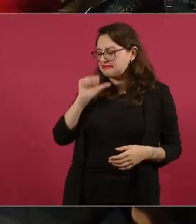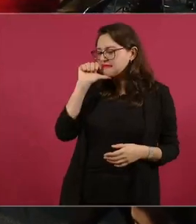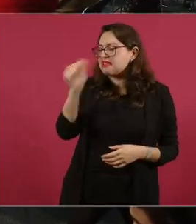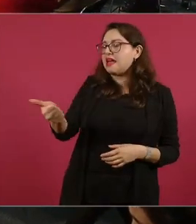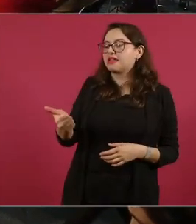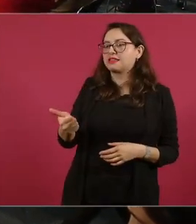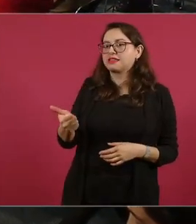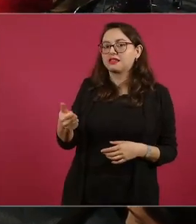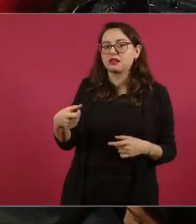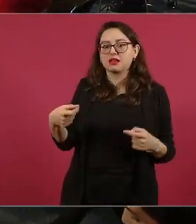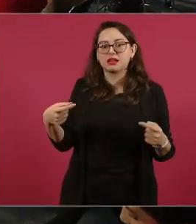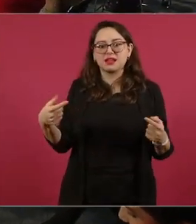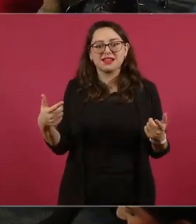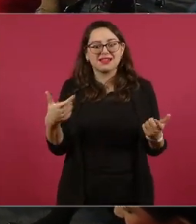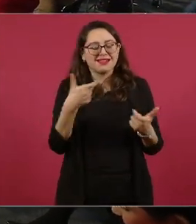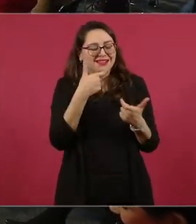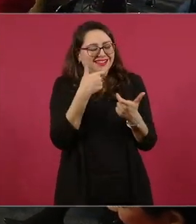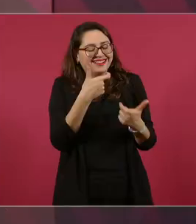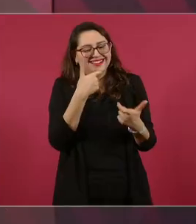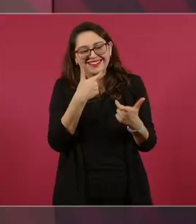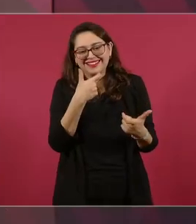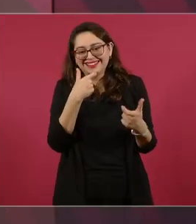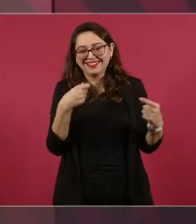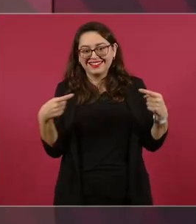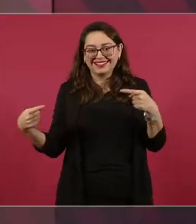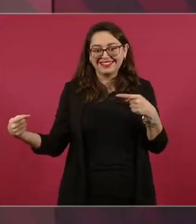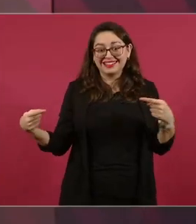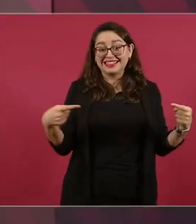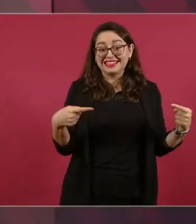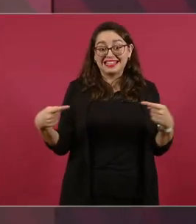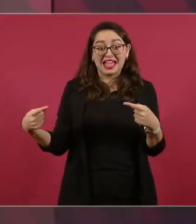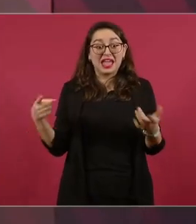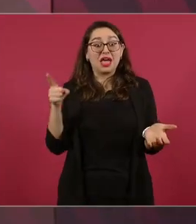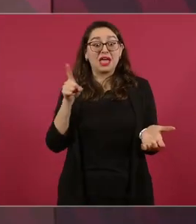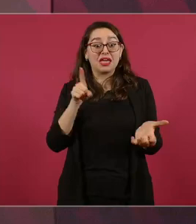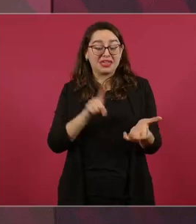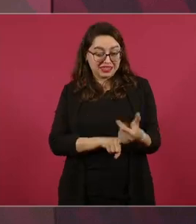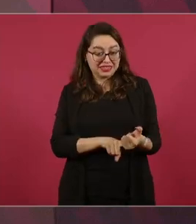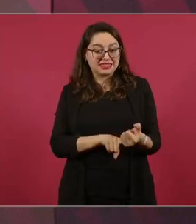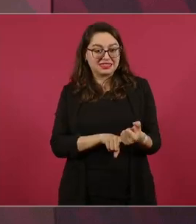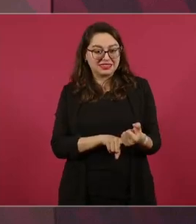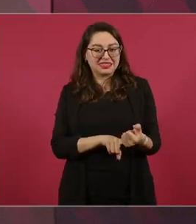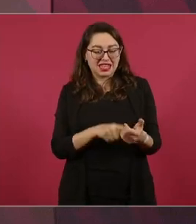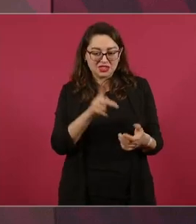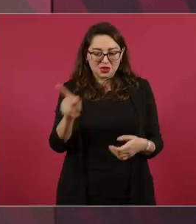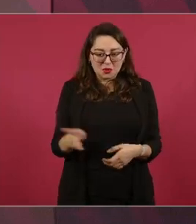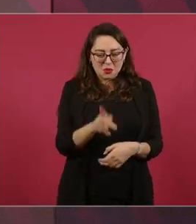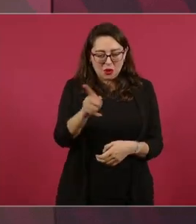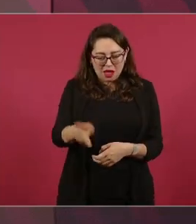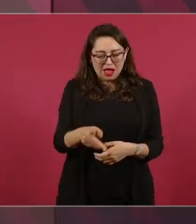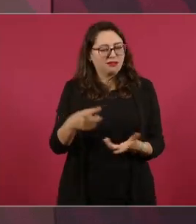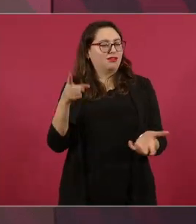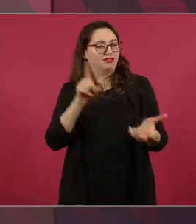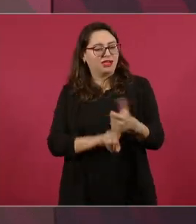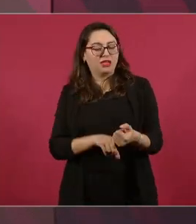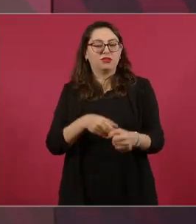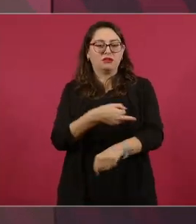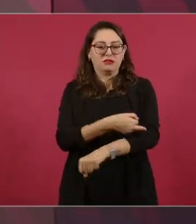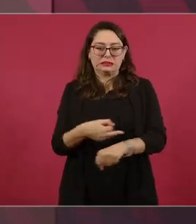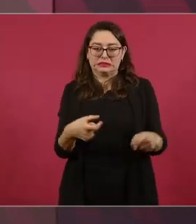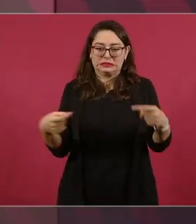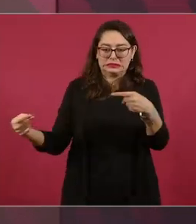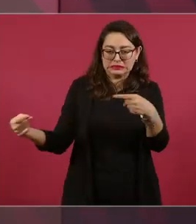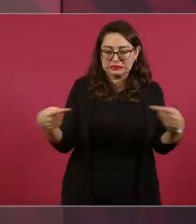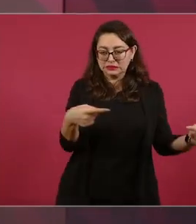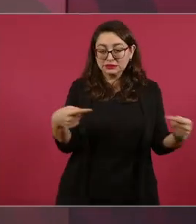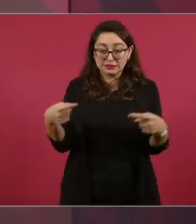Pero esos piques en los pueblos, ¿no?, y en todos lados, y en la familia, pues eso